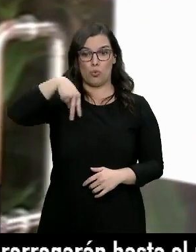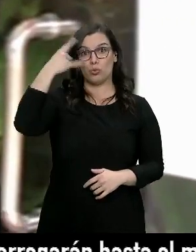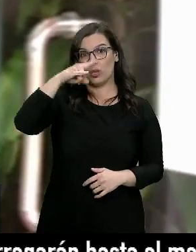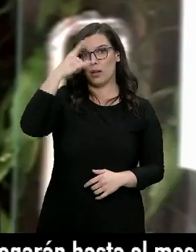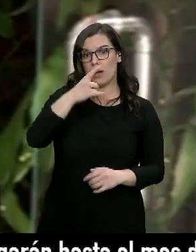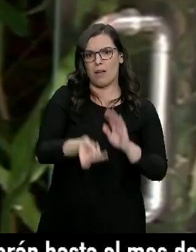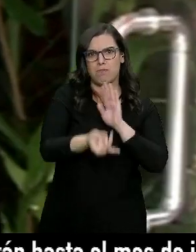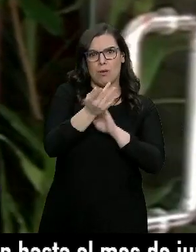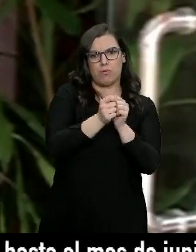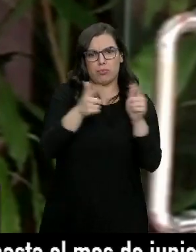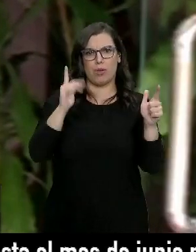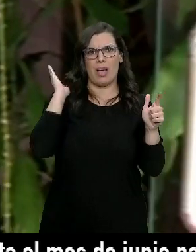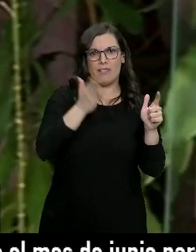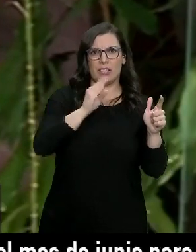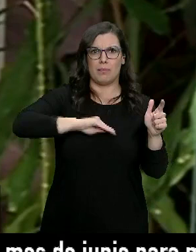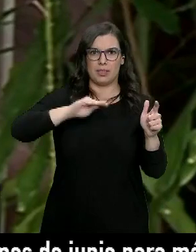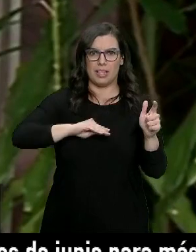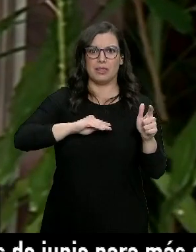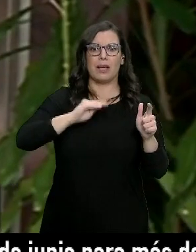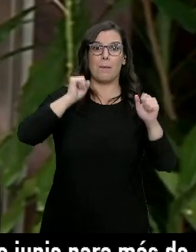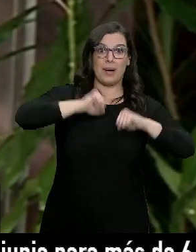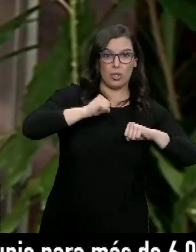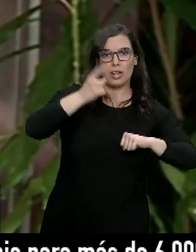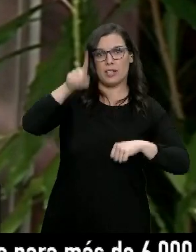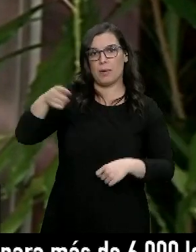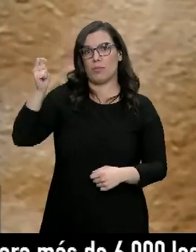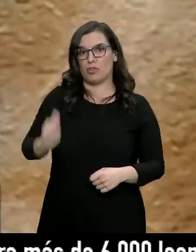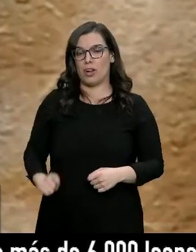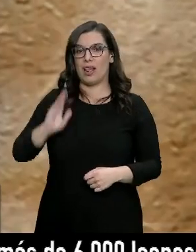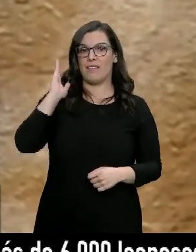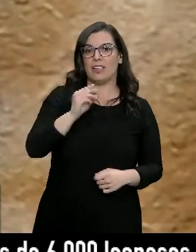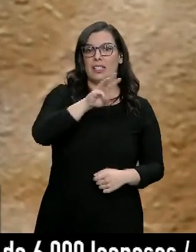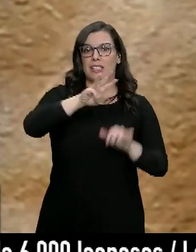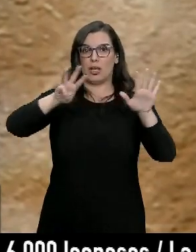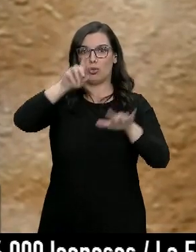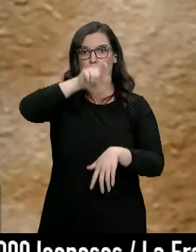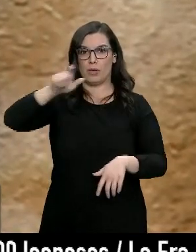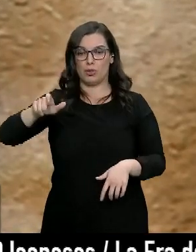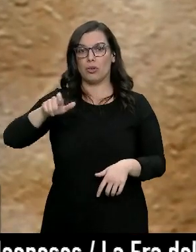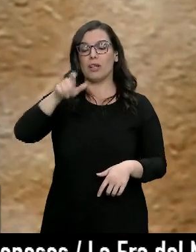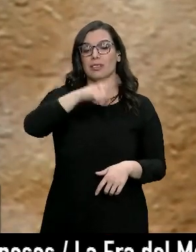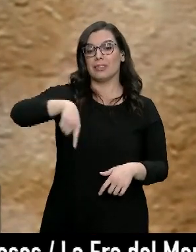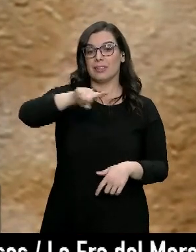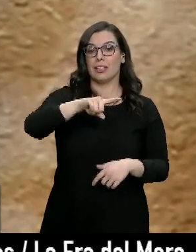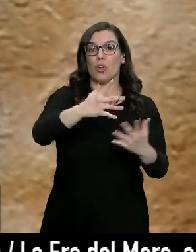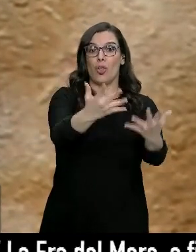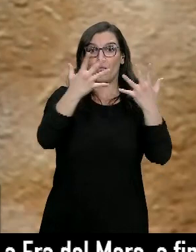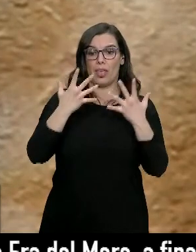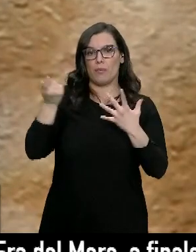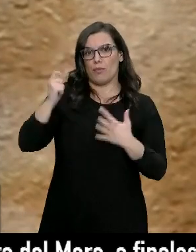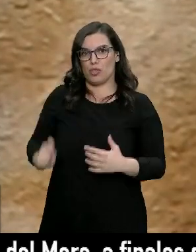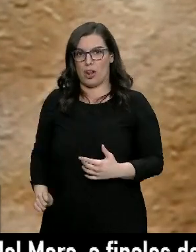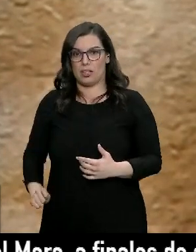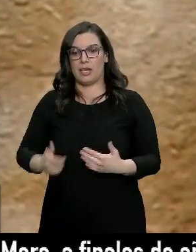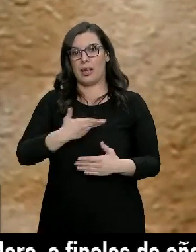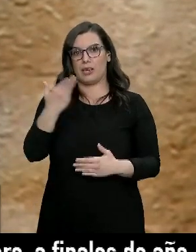afecta a decenas de residentes y trabajadores. Afecta hasta el momento a 38 personas, de las que 10 son trabajadores y